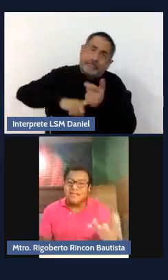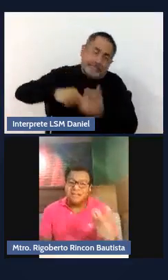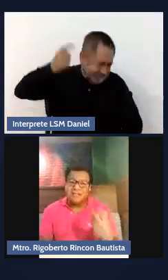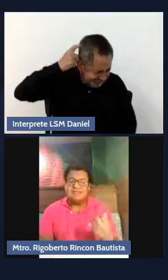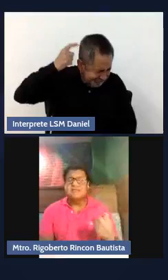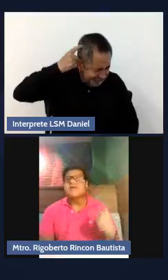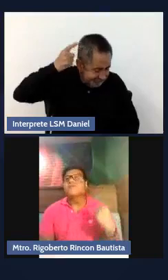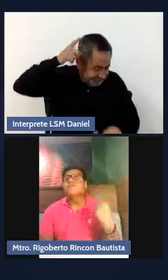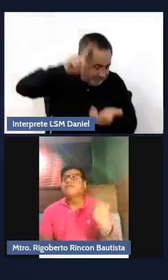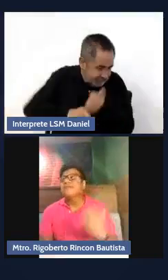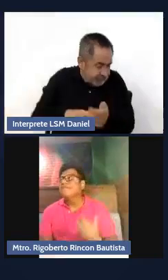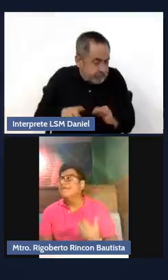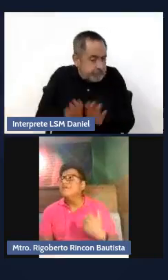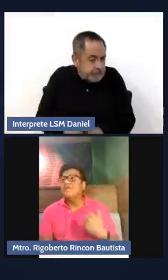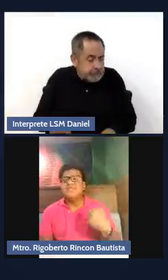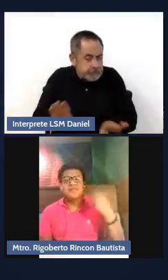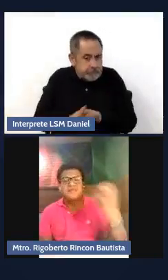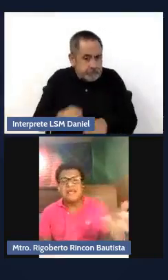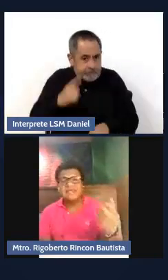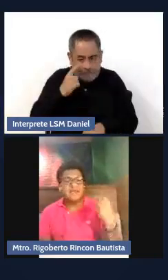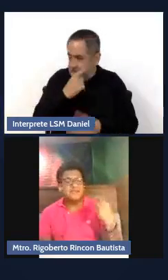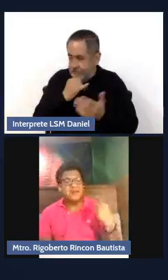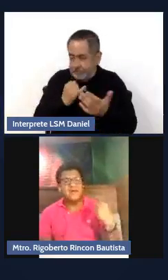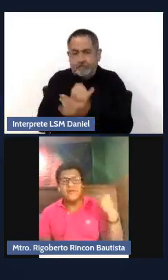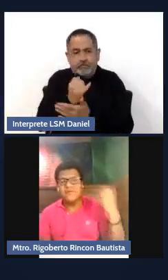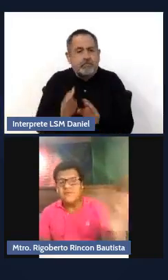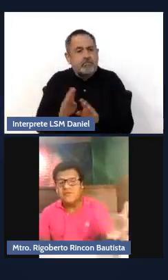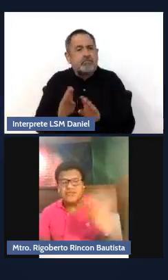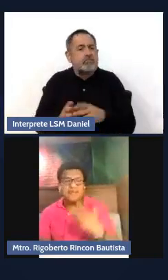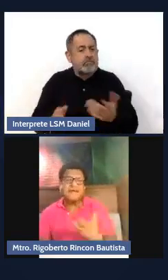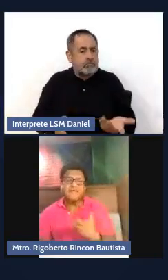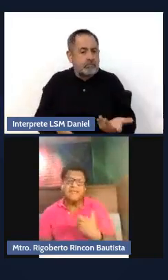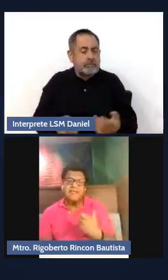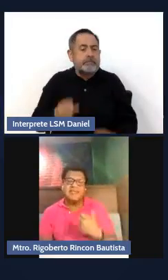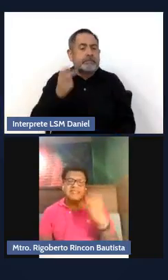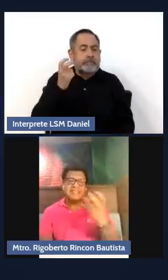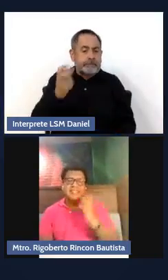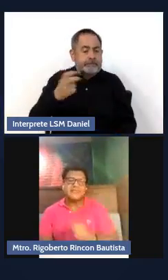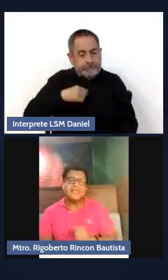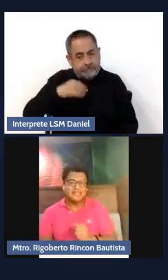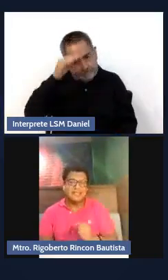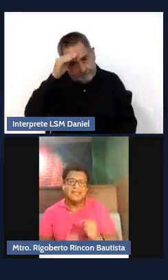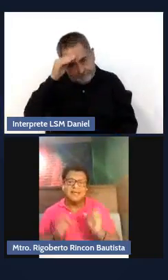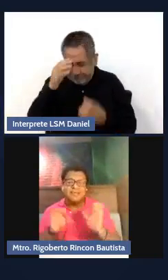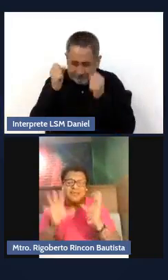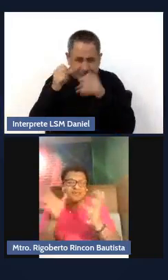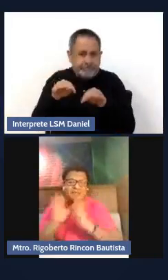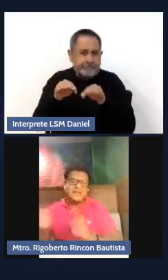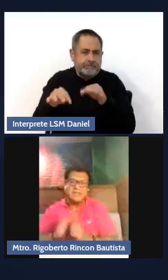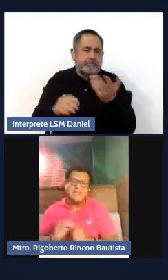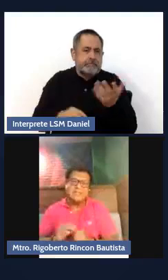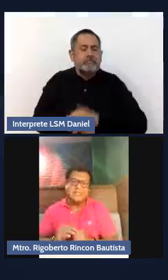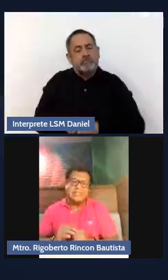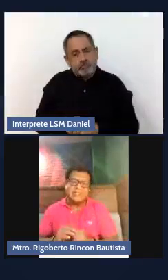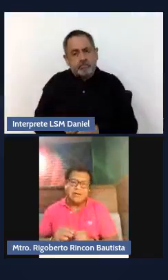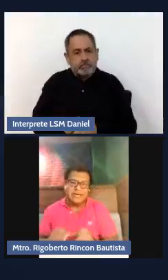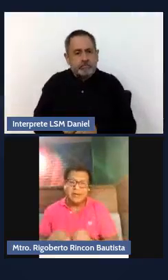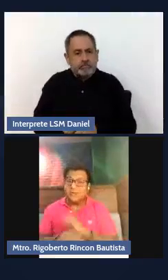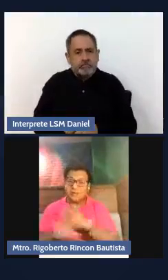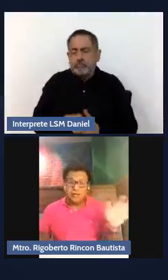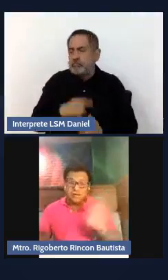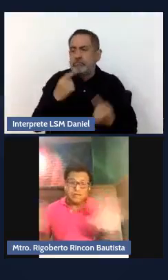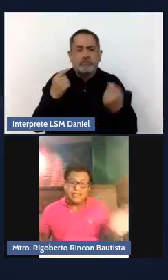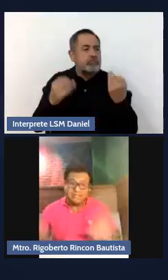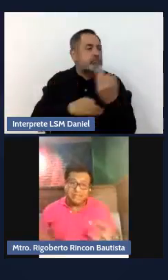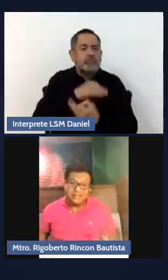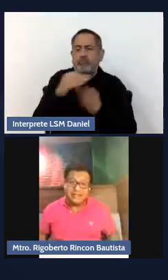un pensamiento, el detonante, a lo mejor, mucho trabajo. Ese es el detonante, mucho trabajo. Ok, como todos pasamos